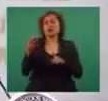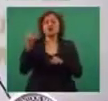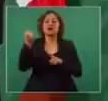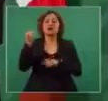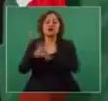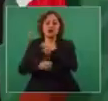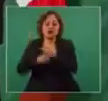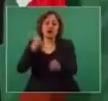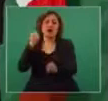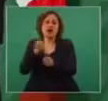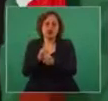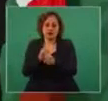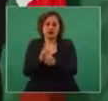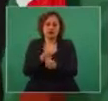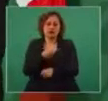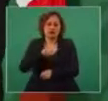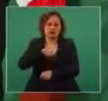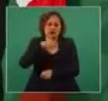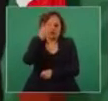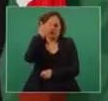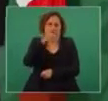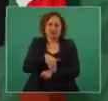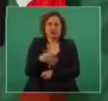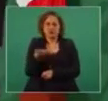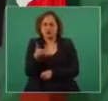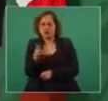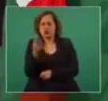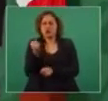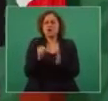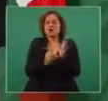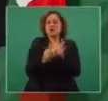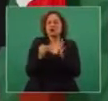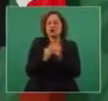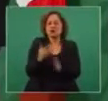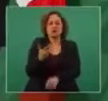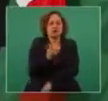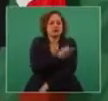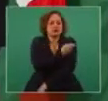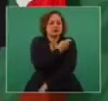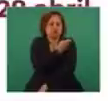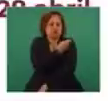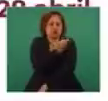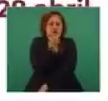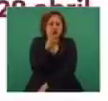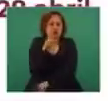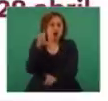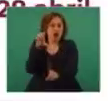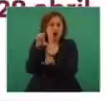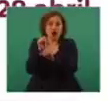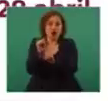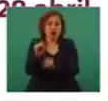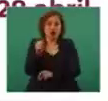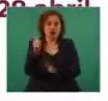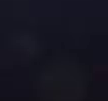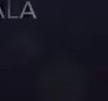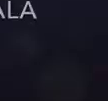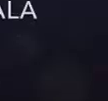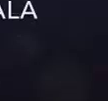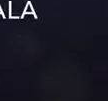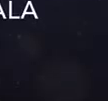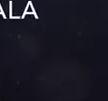Nosotros sabemos que al menos 9 millones y medio serán vacunadas, pero si llegamos a los 11 millones, excelente, es lo ideal.